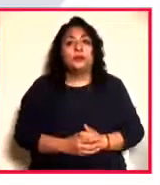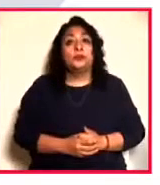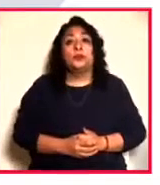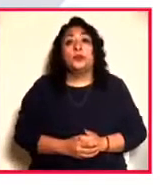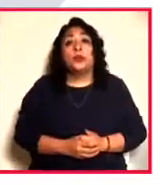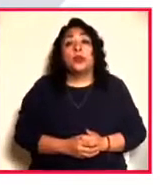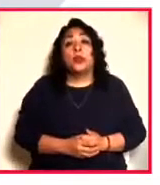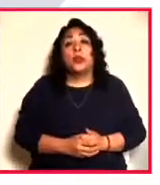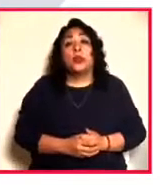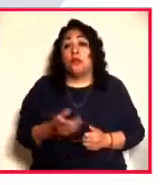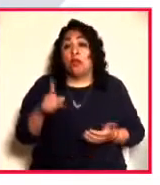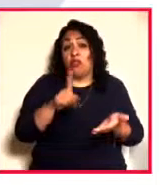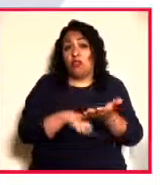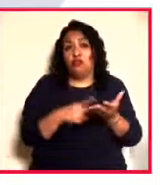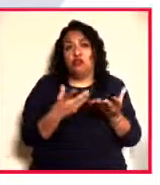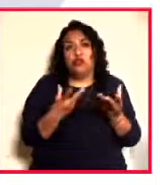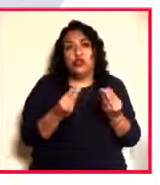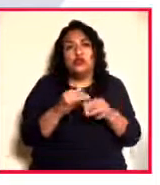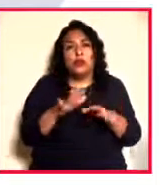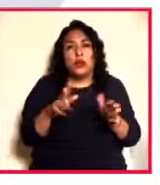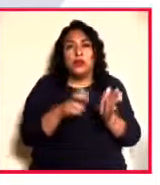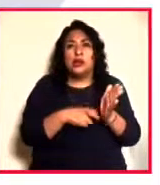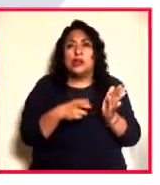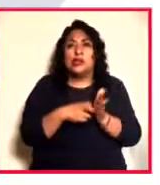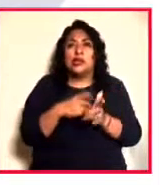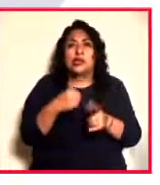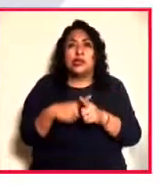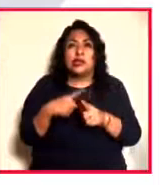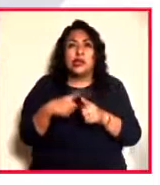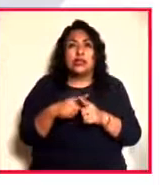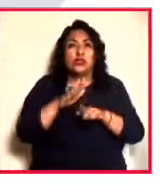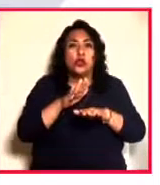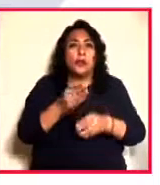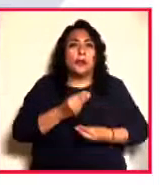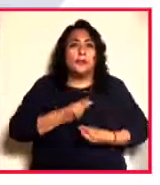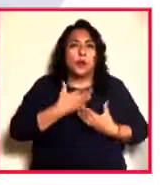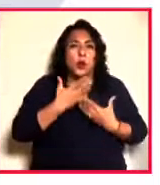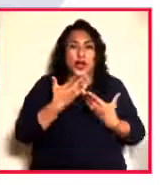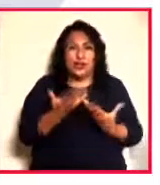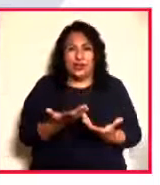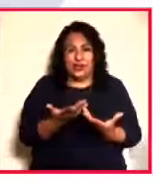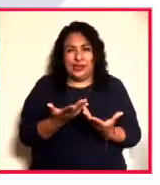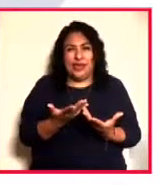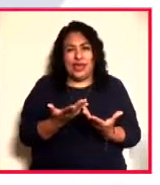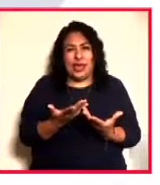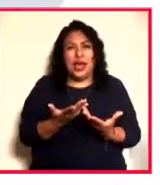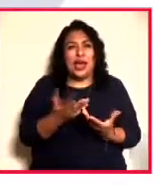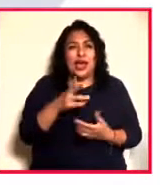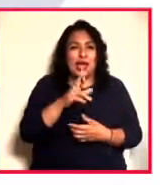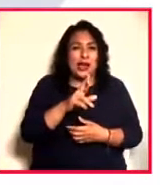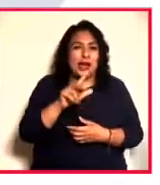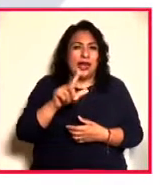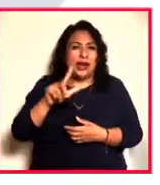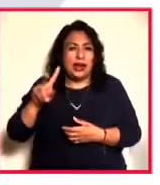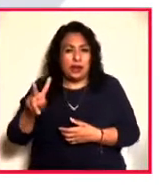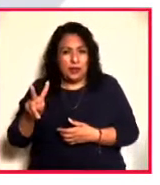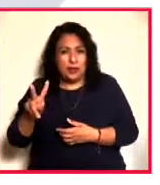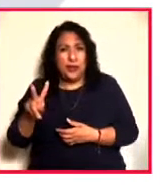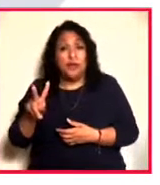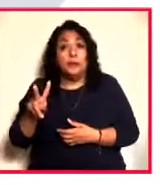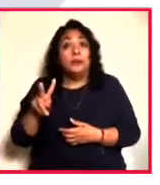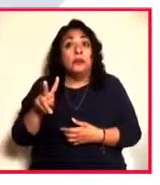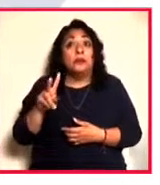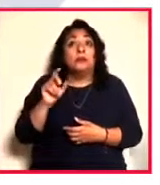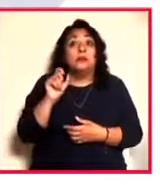digamos, nutridas en alguna forma por la edición que hizo de la poesía y de Ramón López Velarde